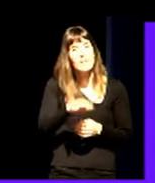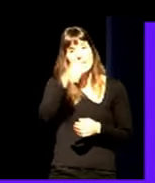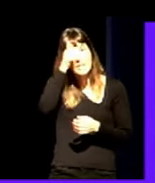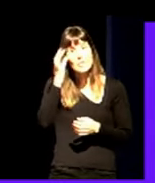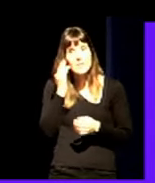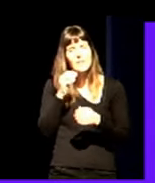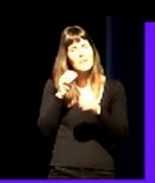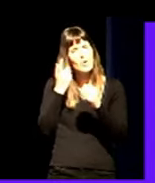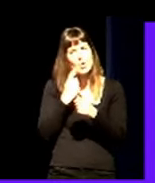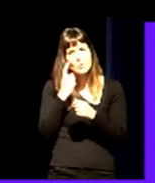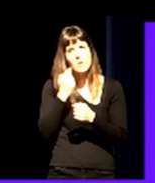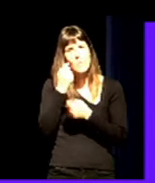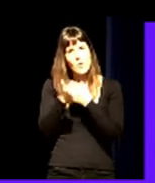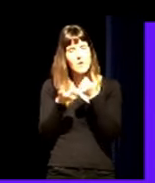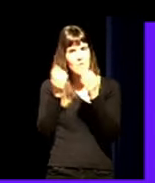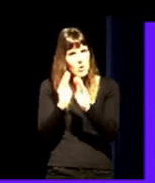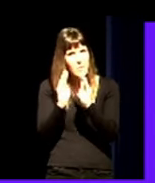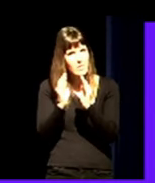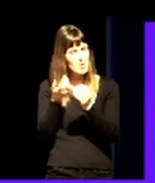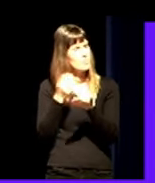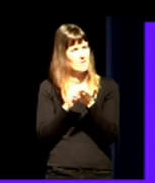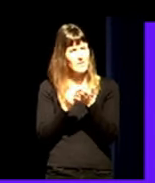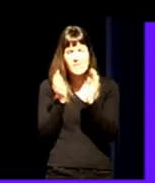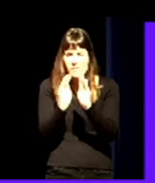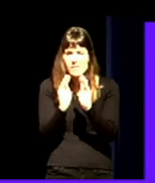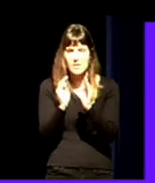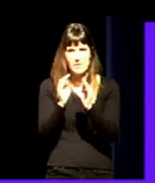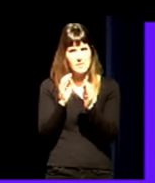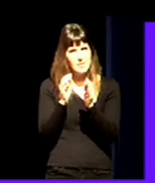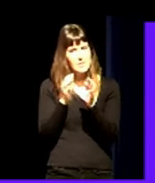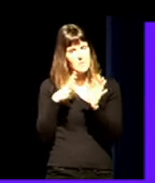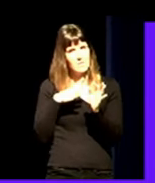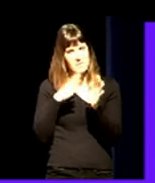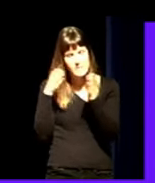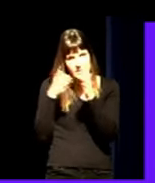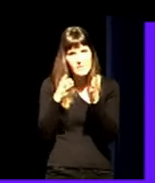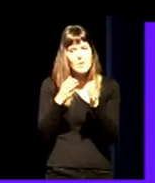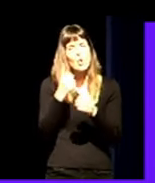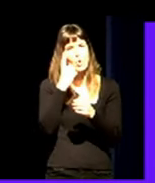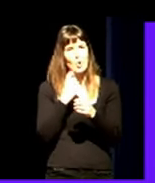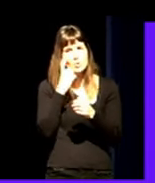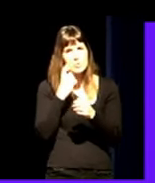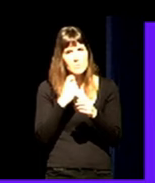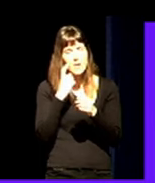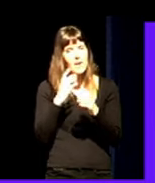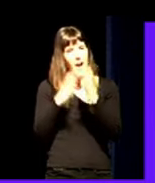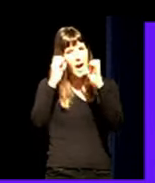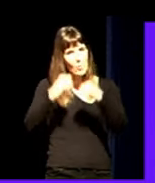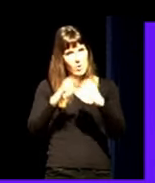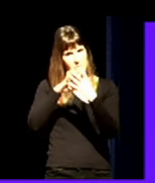chicas y en la formación, que analizamos mucha formación en este sentido, en habituarse a generar consensos